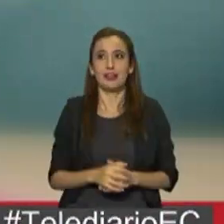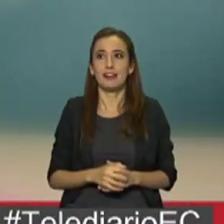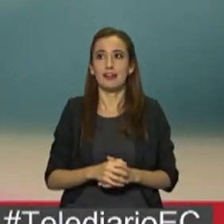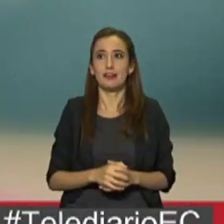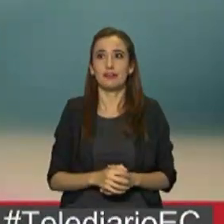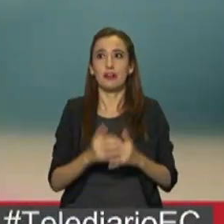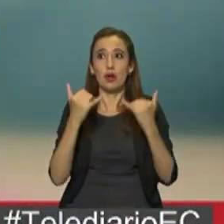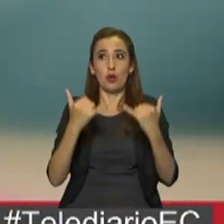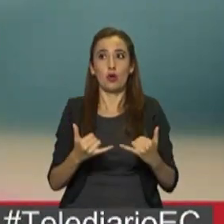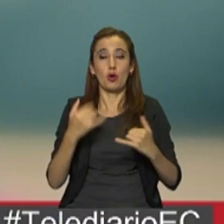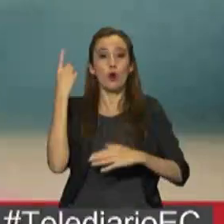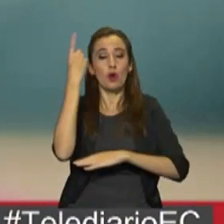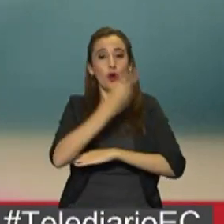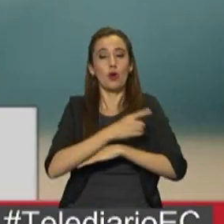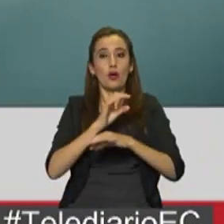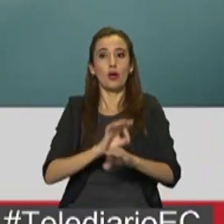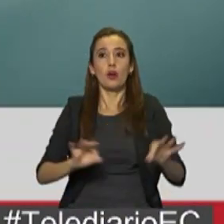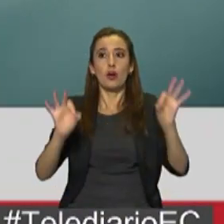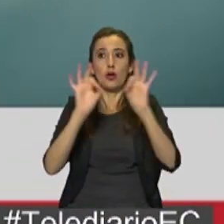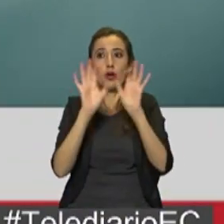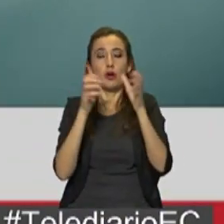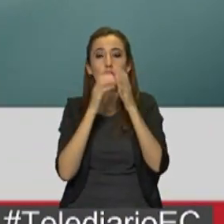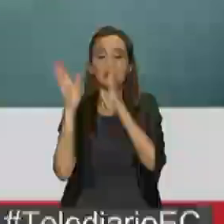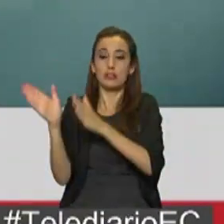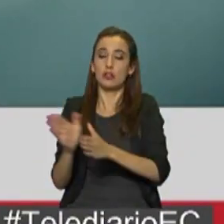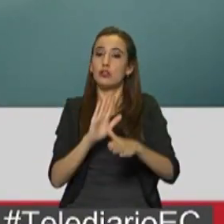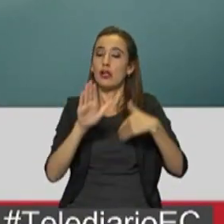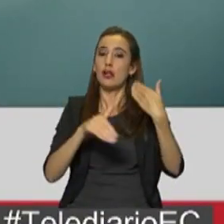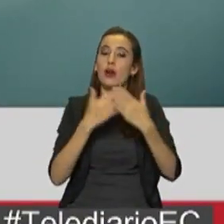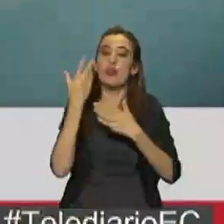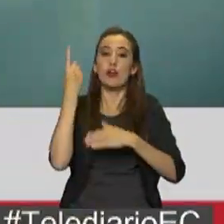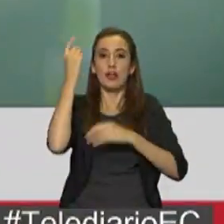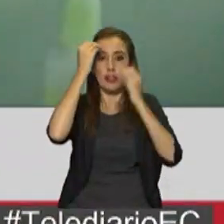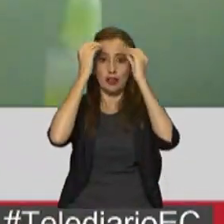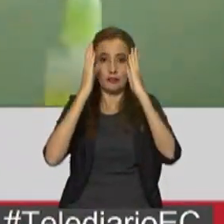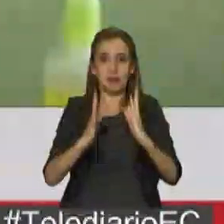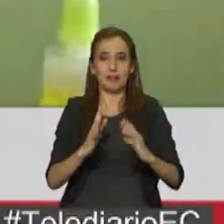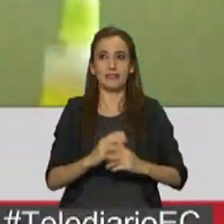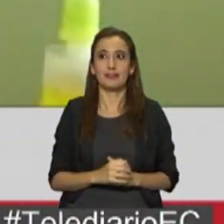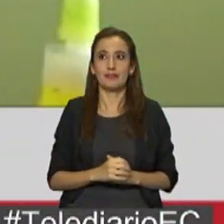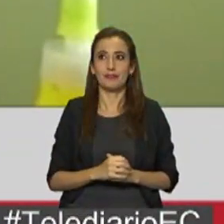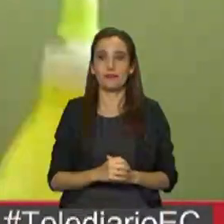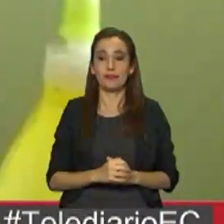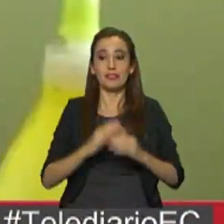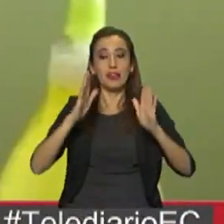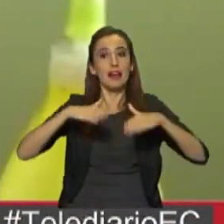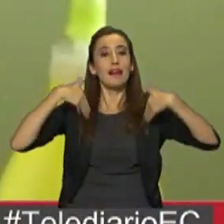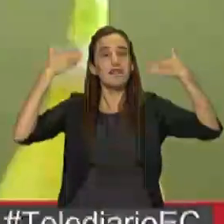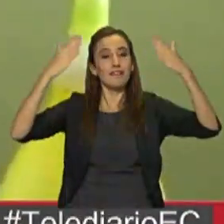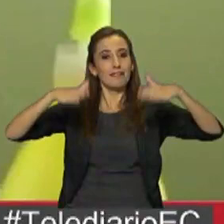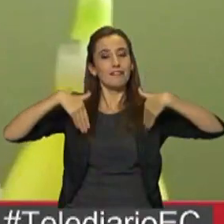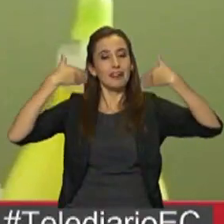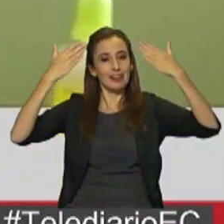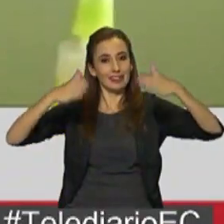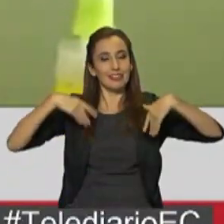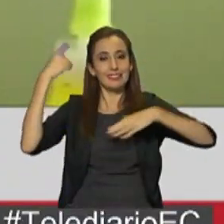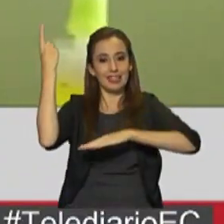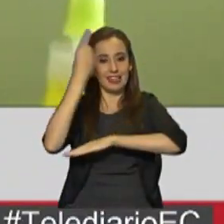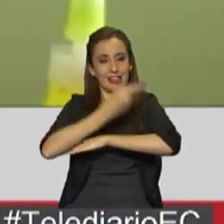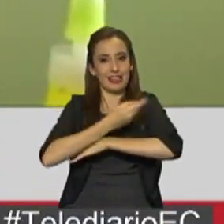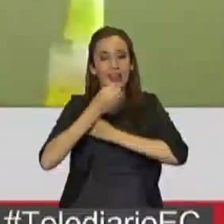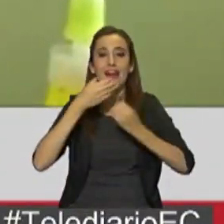hoy otros a desearles un feliz día a todas los maestros del ecuador tiene méritos y